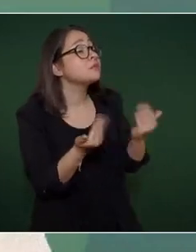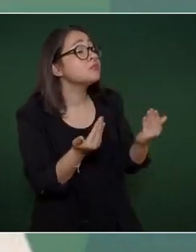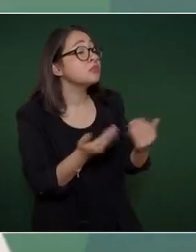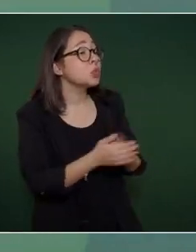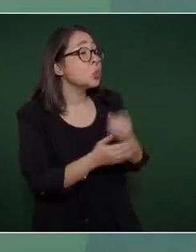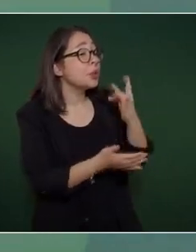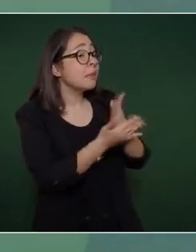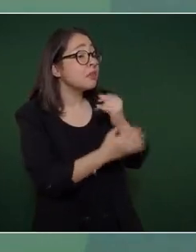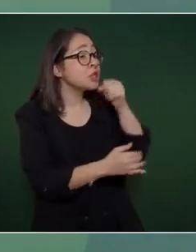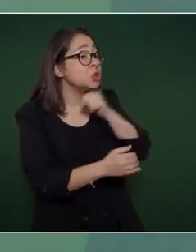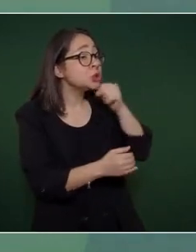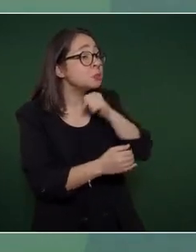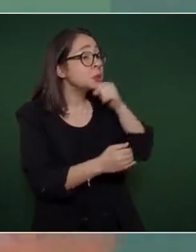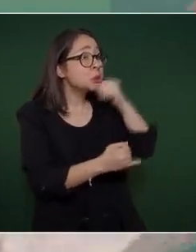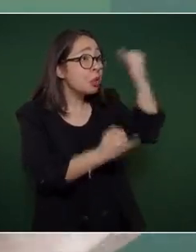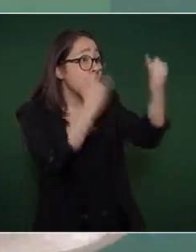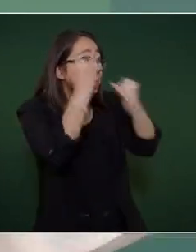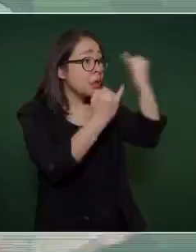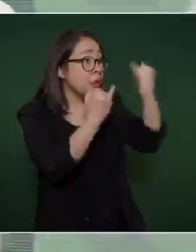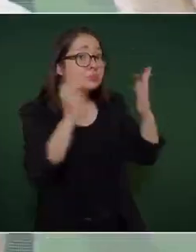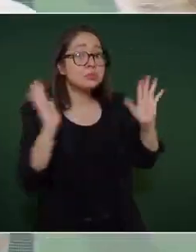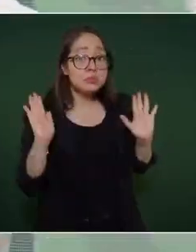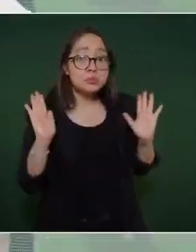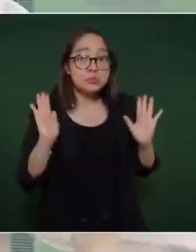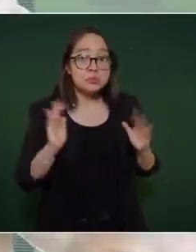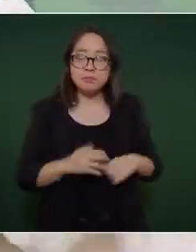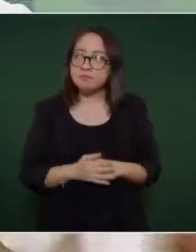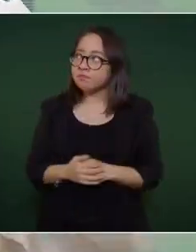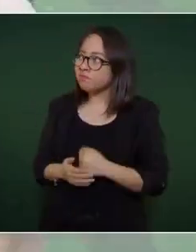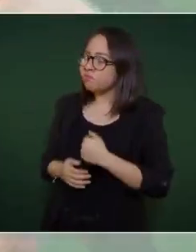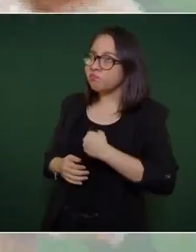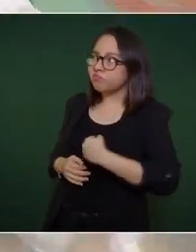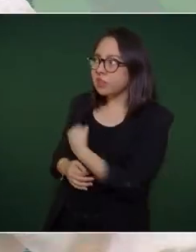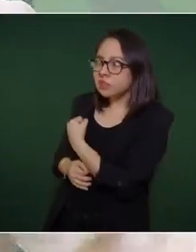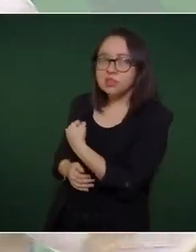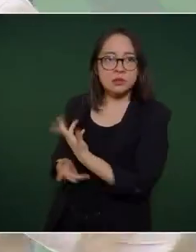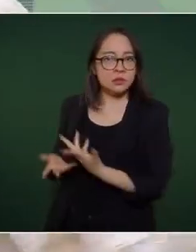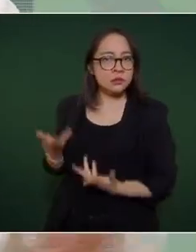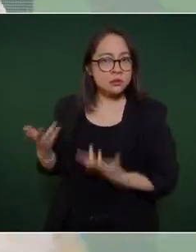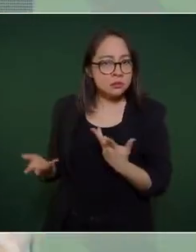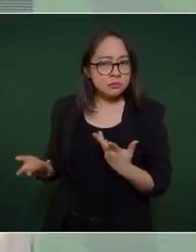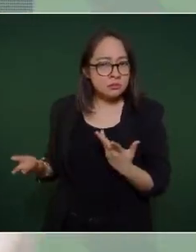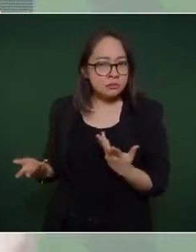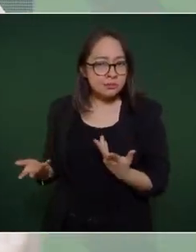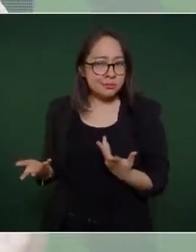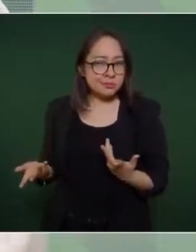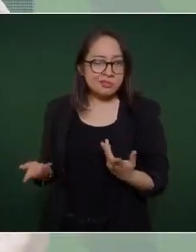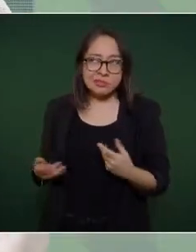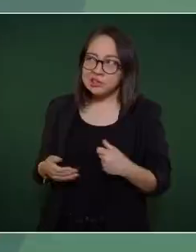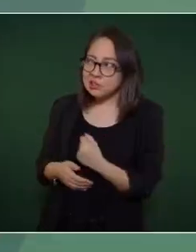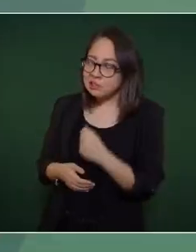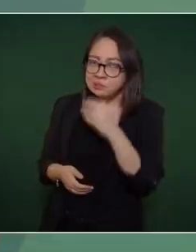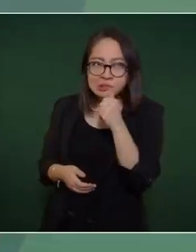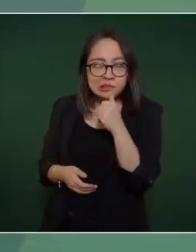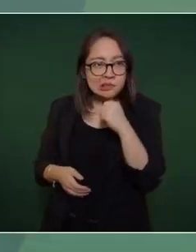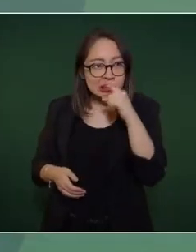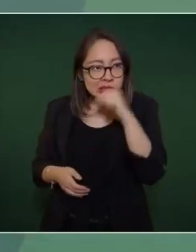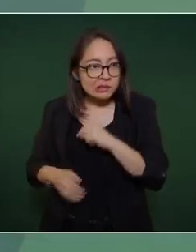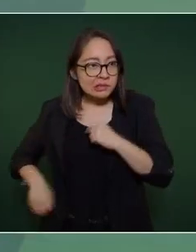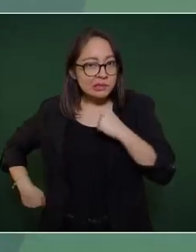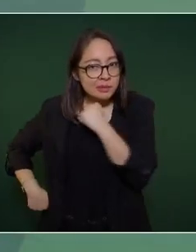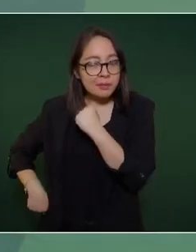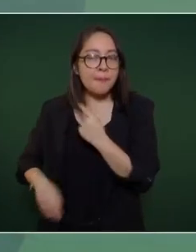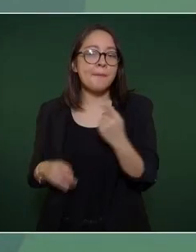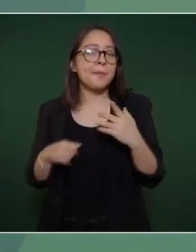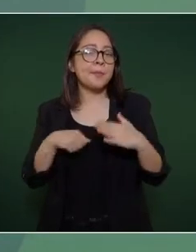Calumnias. Ah, pero como no les funciona, porque resulta que nuestro pueblo